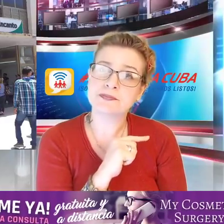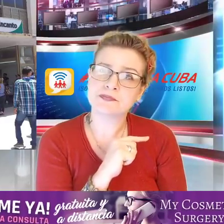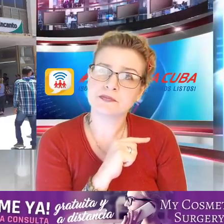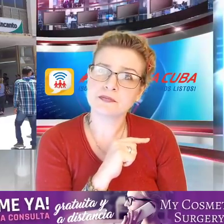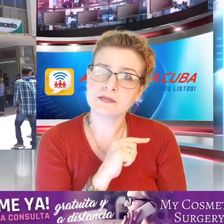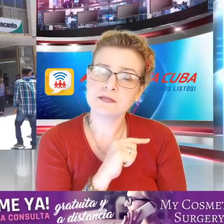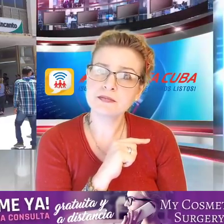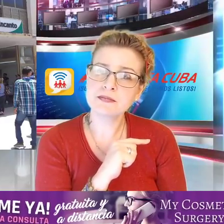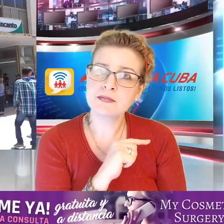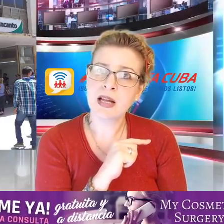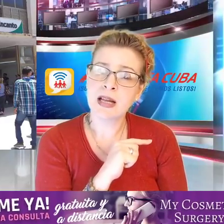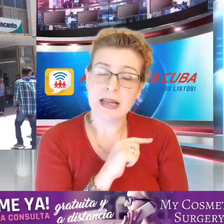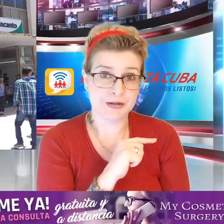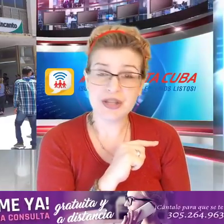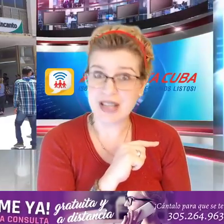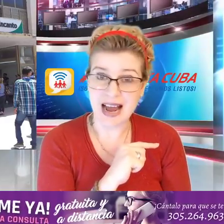coronavirus.